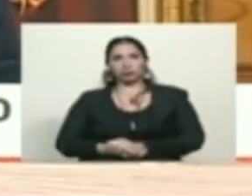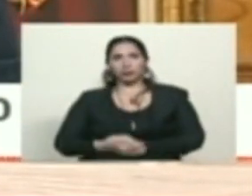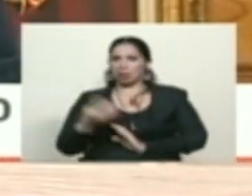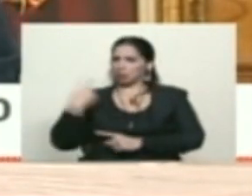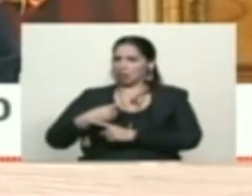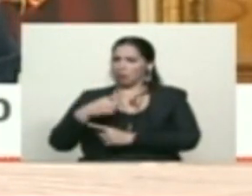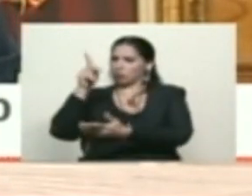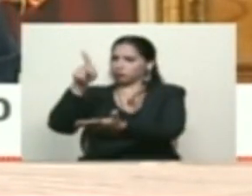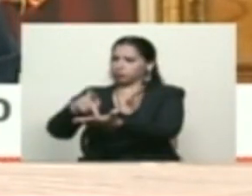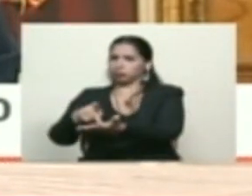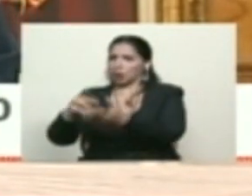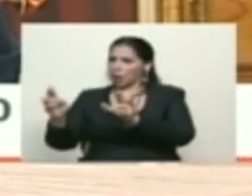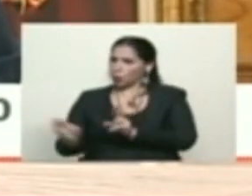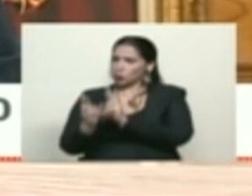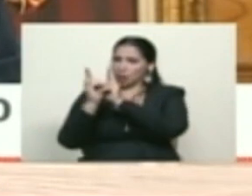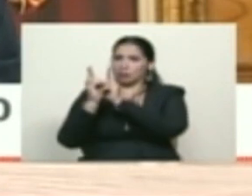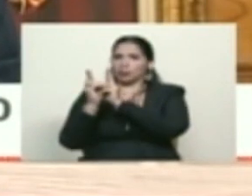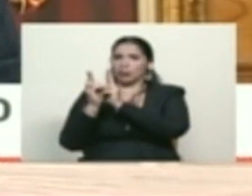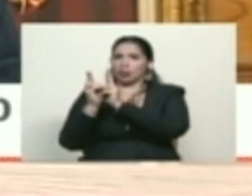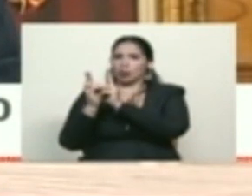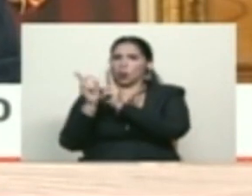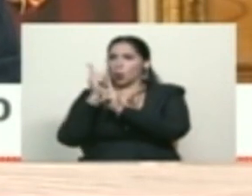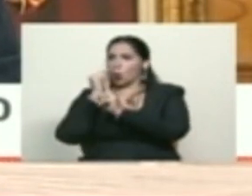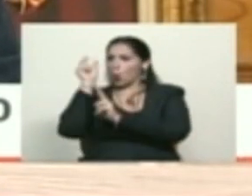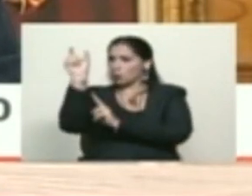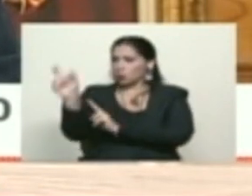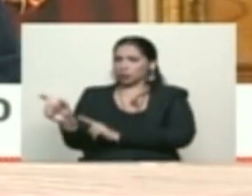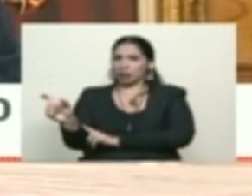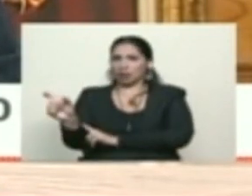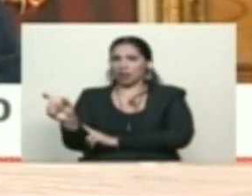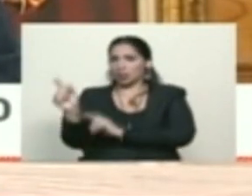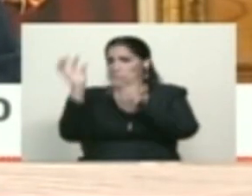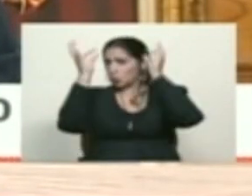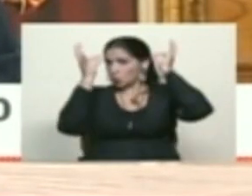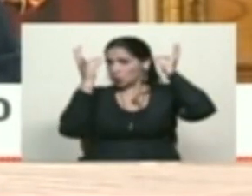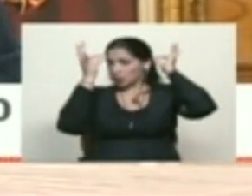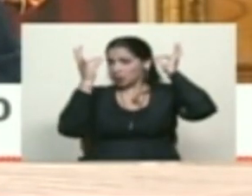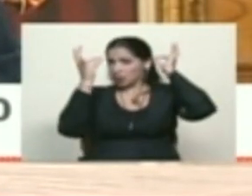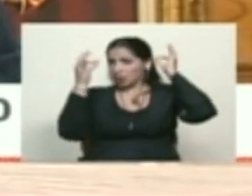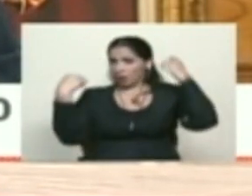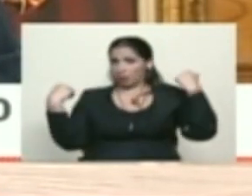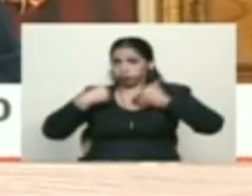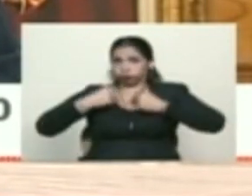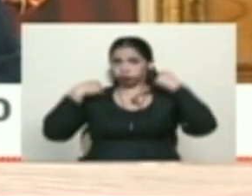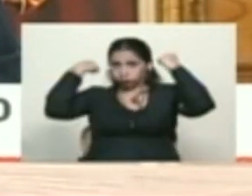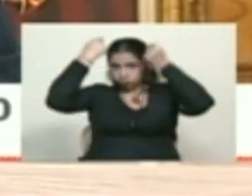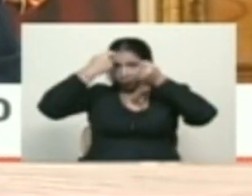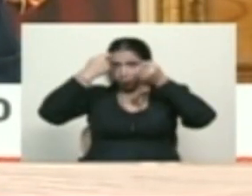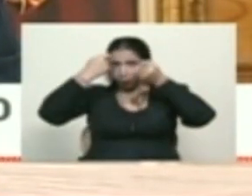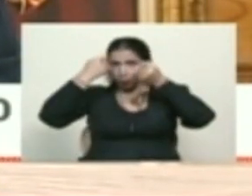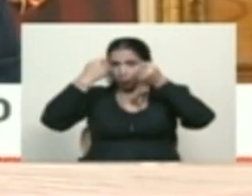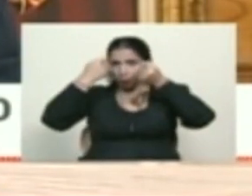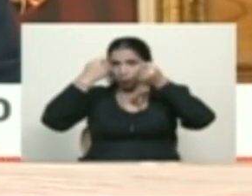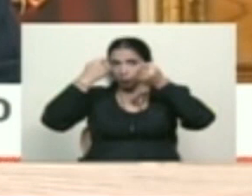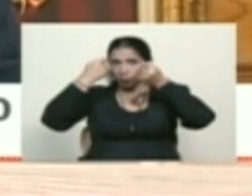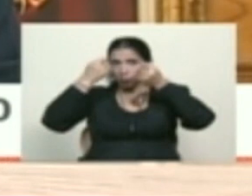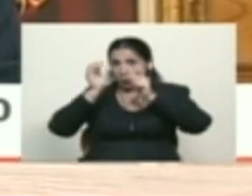ir a encontrarme con este muchacho de gorrita y capucha en